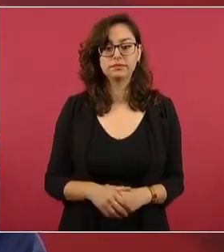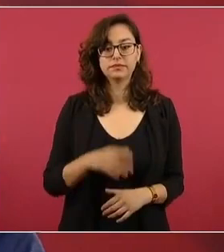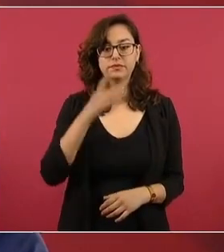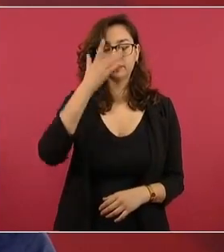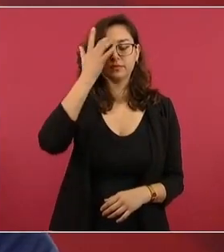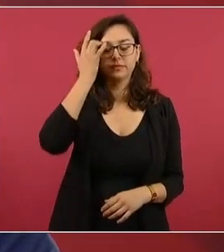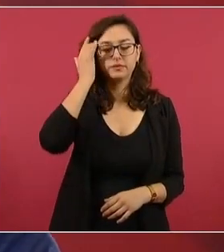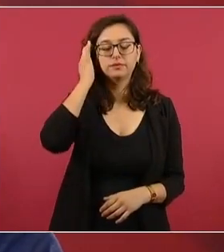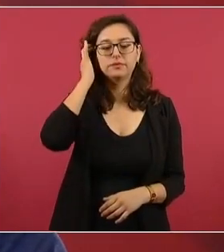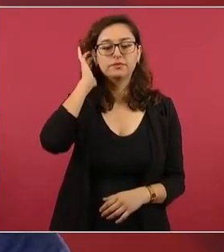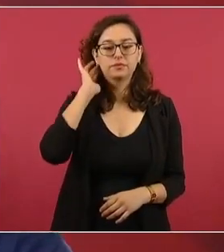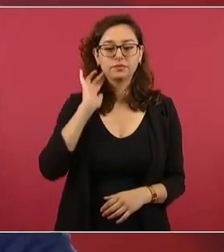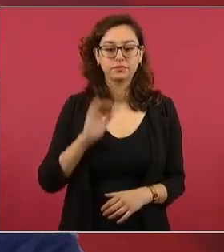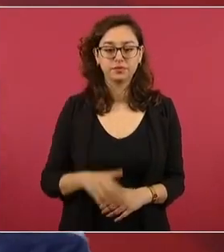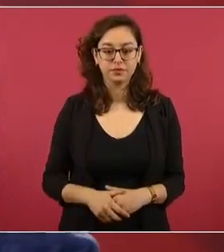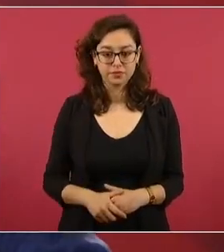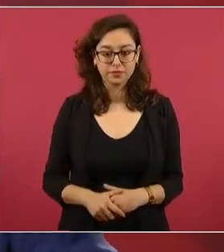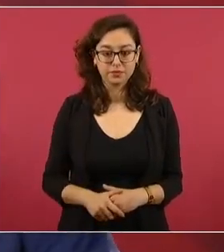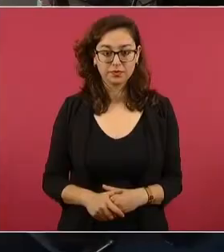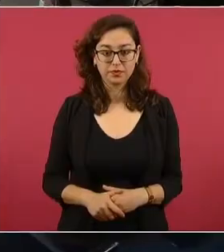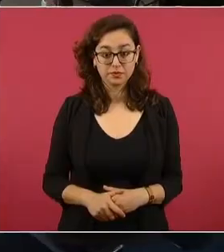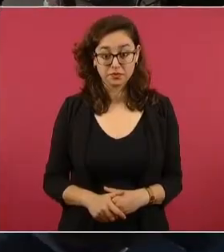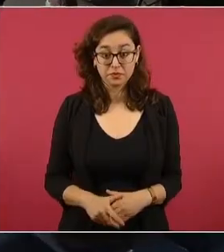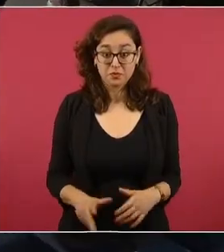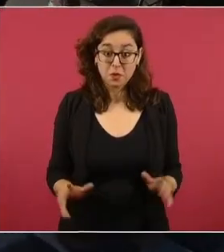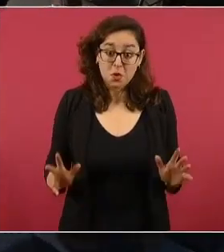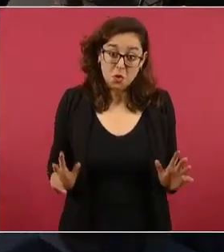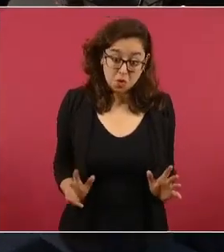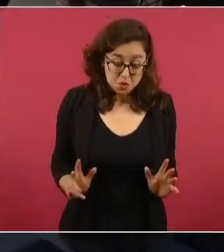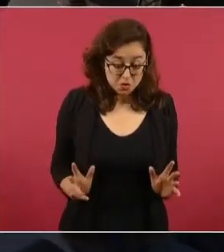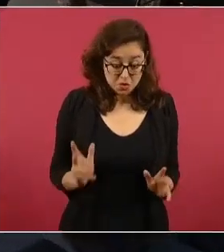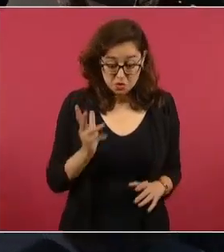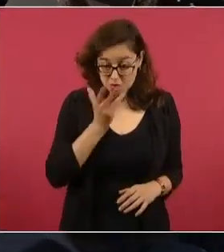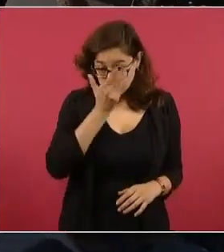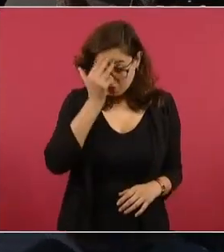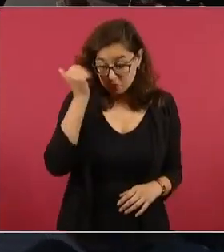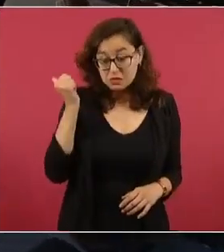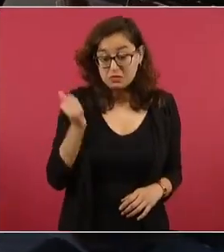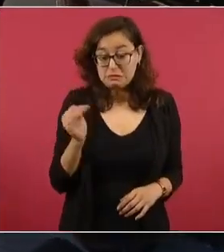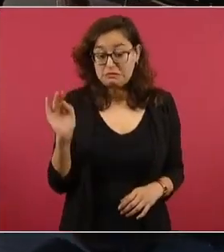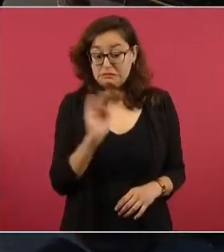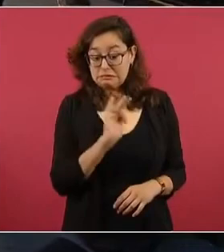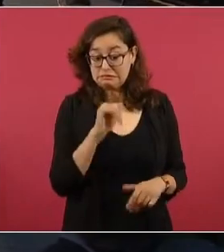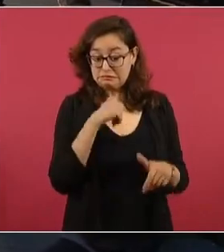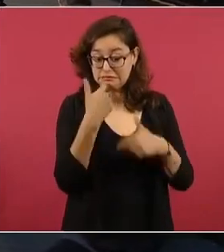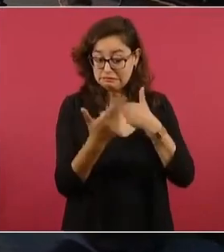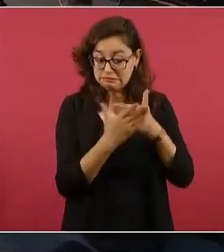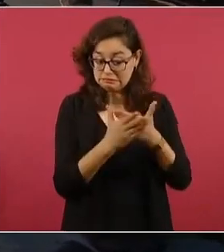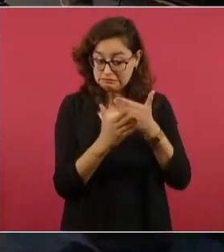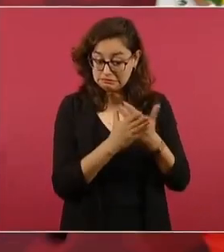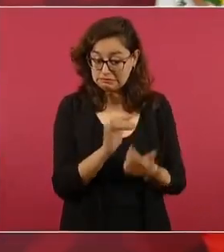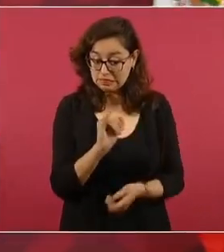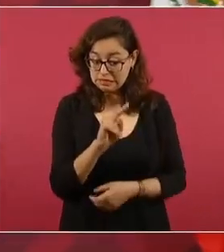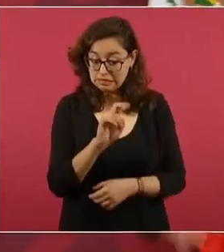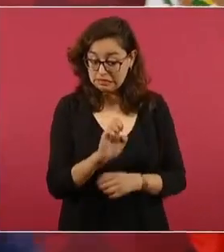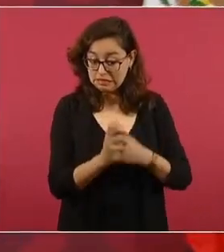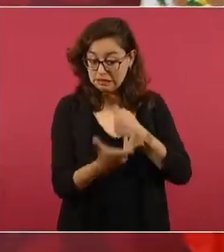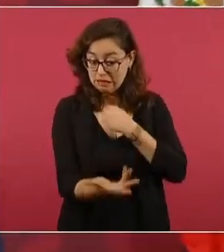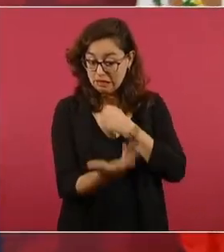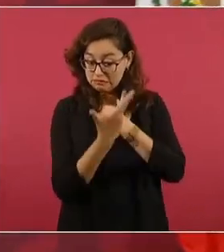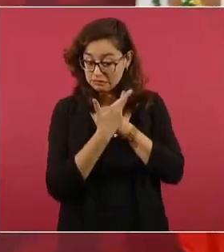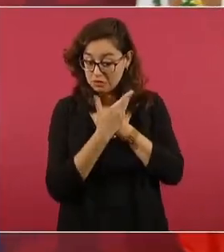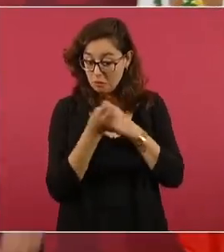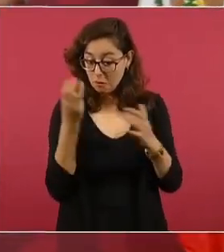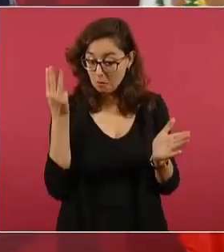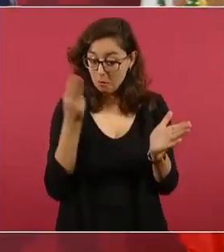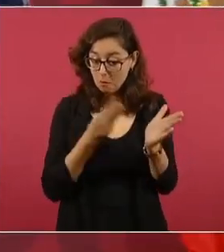No sé si deba decir esto y no me vayan a multar los del INE, pero pues